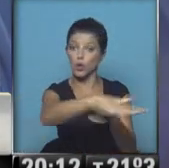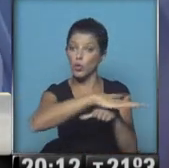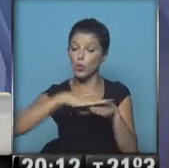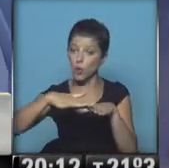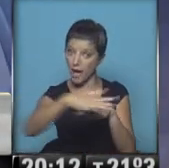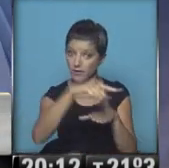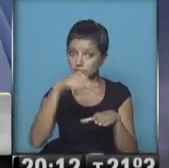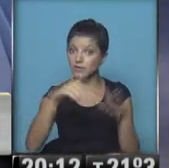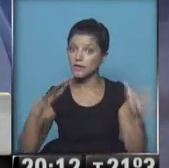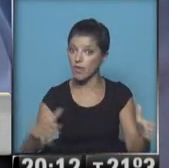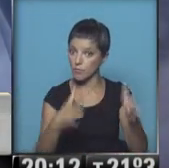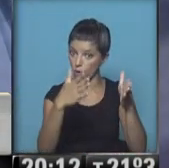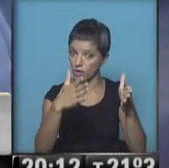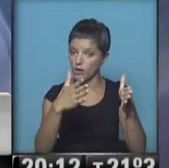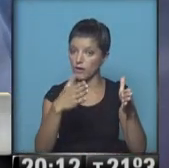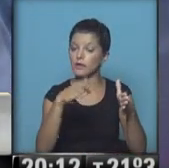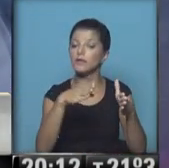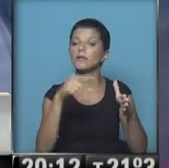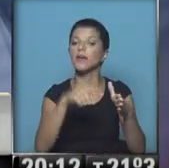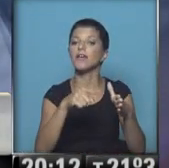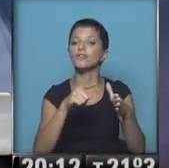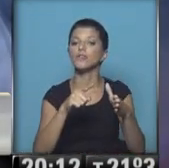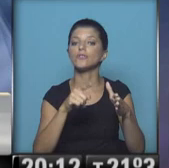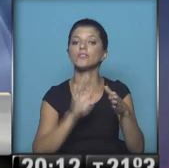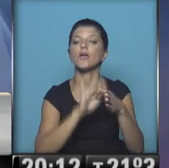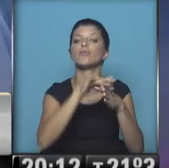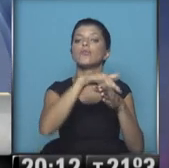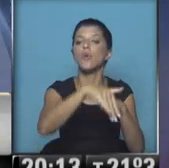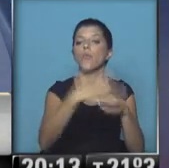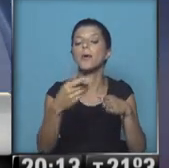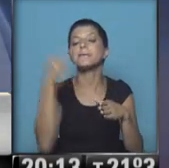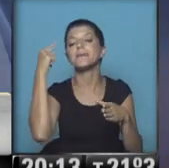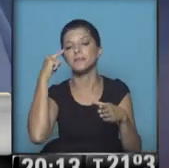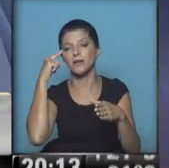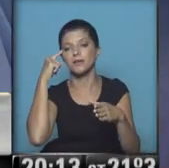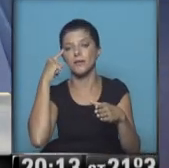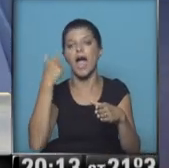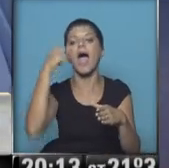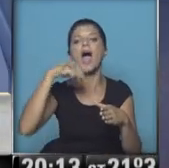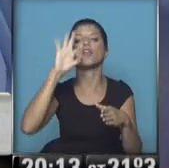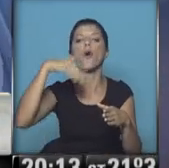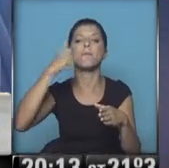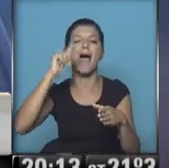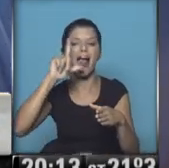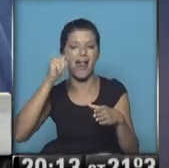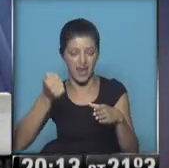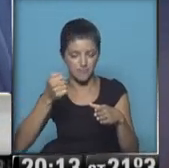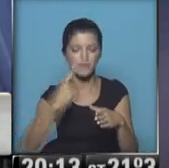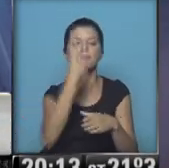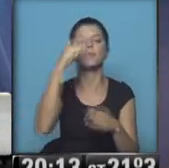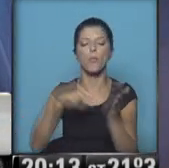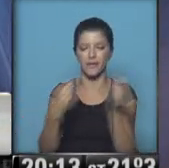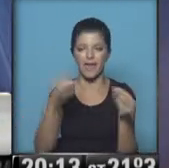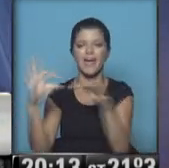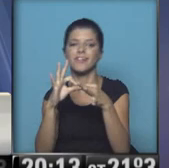zona que tiene una cantidad de erupciones volcánicas que se la puede considerar de alguna manera anómala, y en principio se la relaciona con el